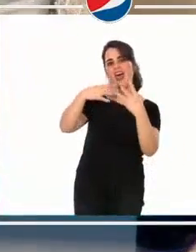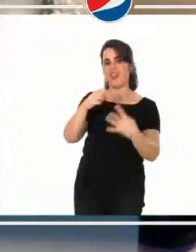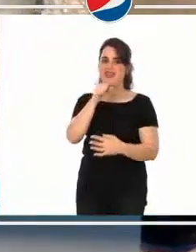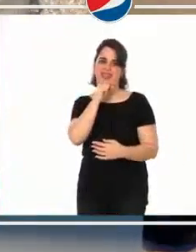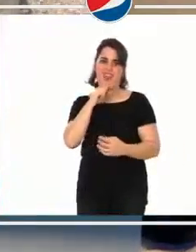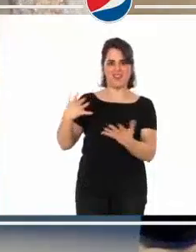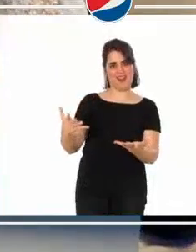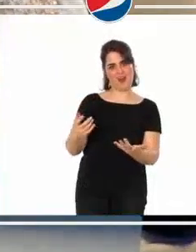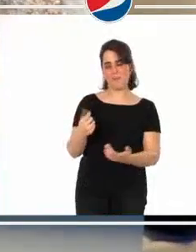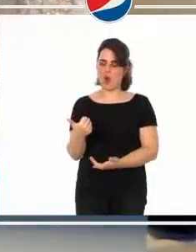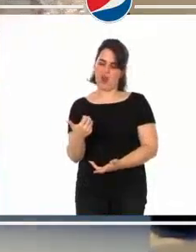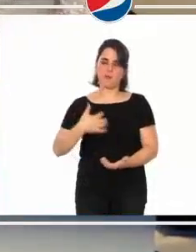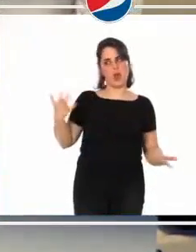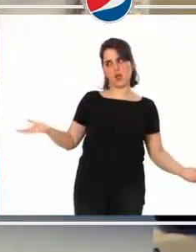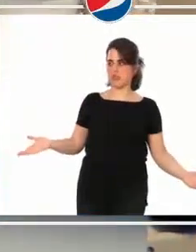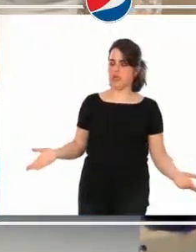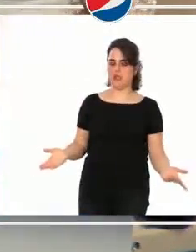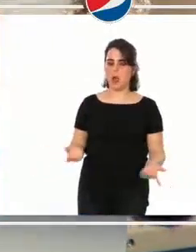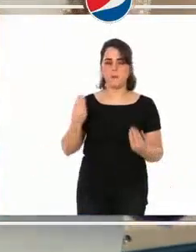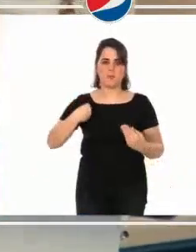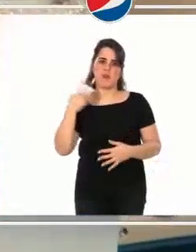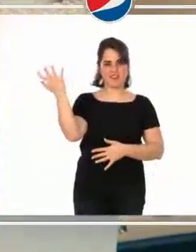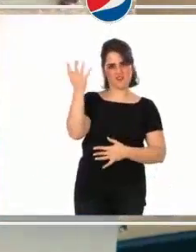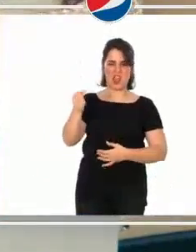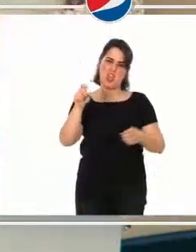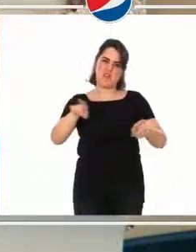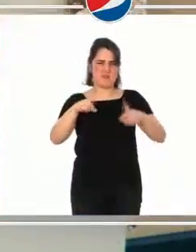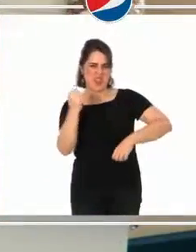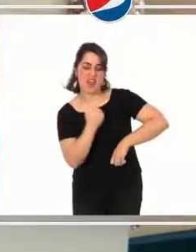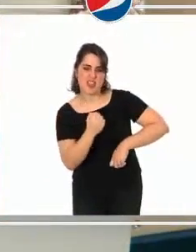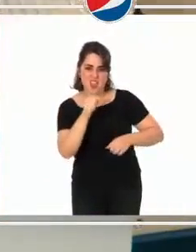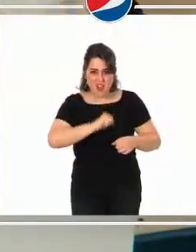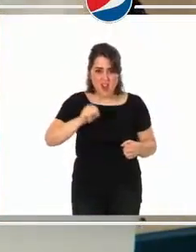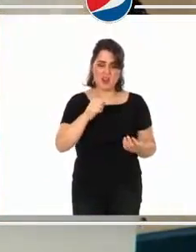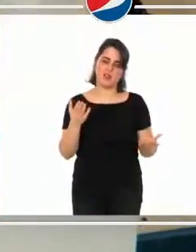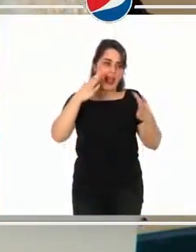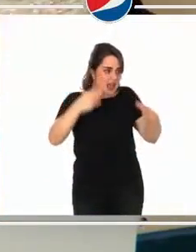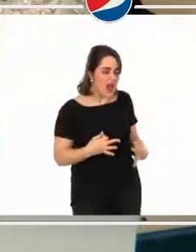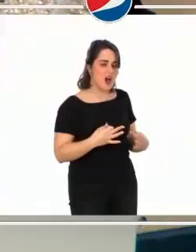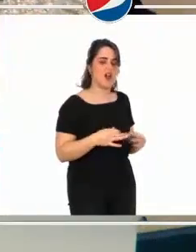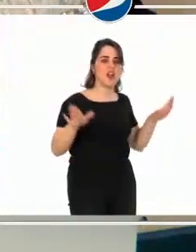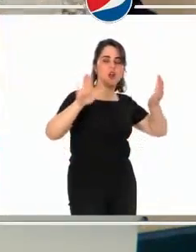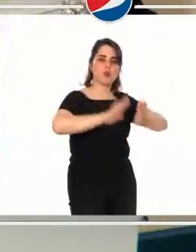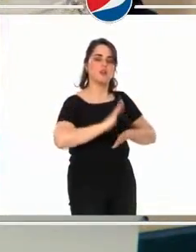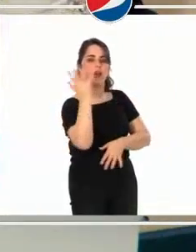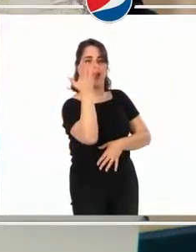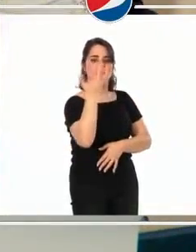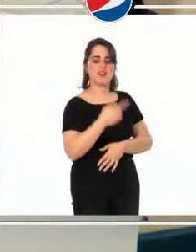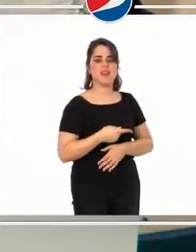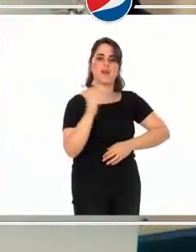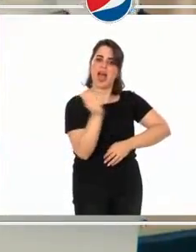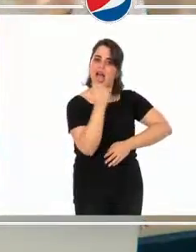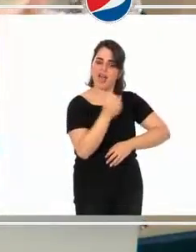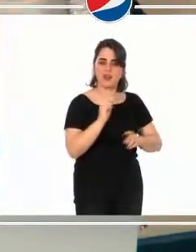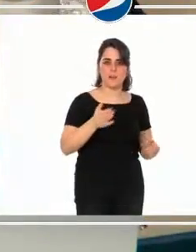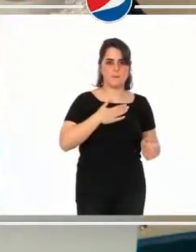está molestando. O sea, no, Rafael y Villancicos. Cristinini está es que es real. En julio escuchando Mi gran noche y Ande, Ande, Ande la marimorena. Que lo diga mi